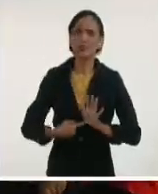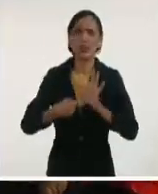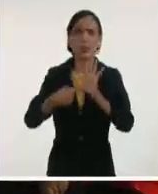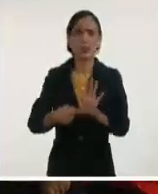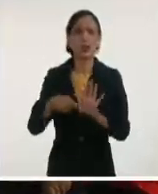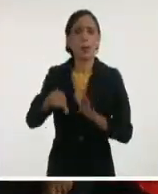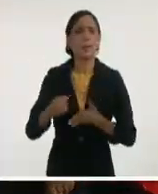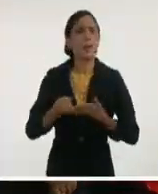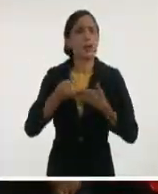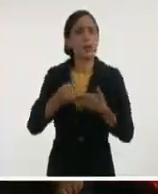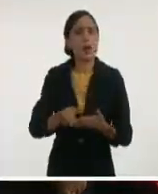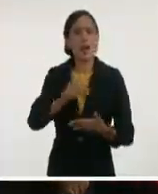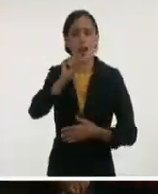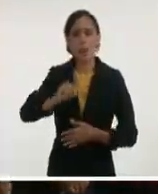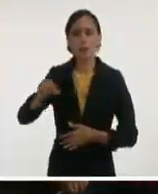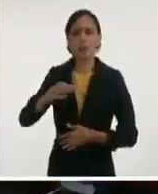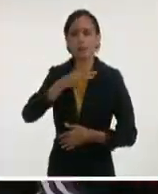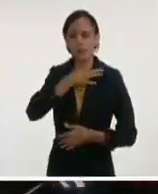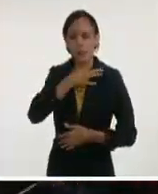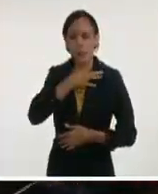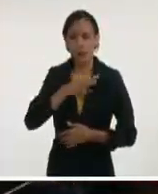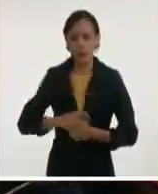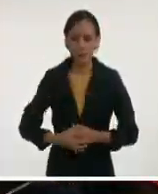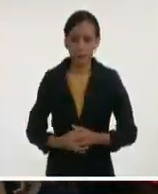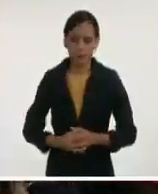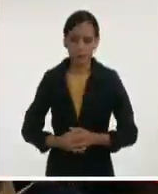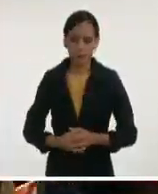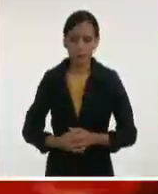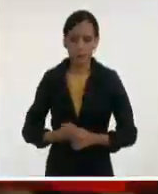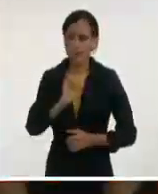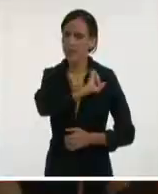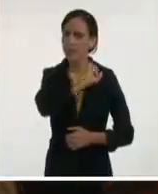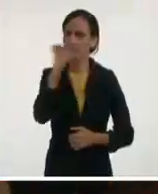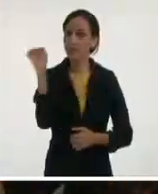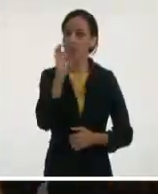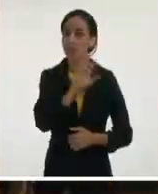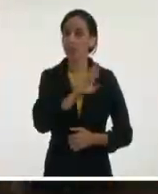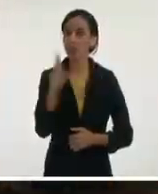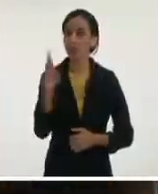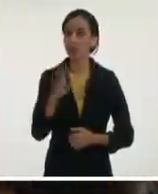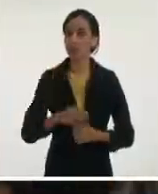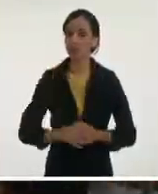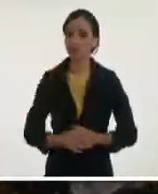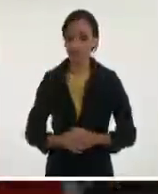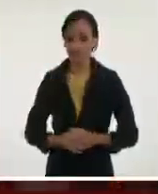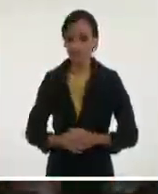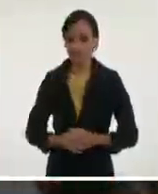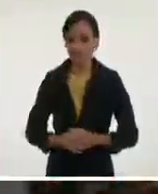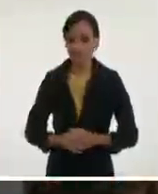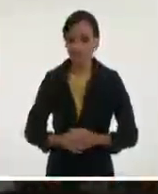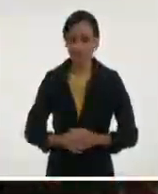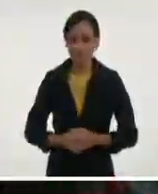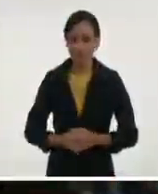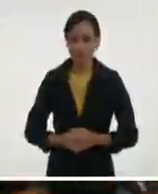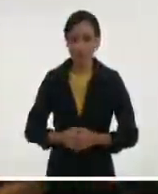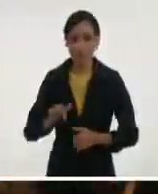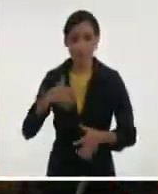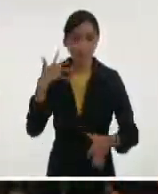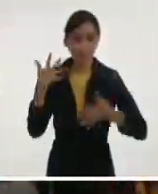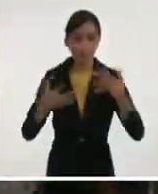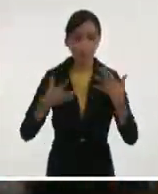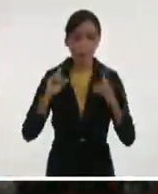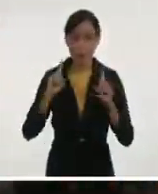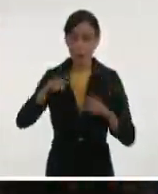los humildes y para los humildes. ¡Viva la revolución! ¡Viva! Al acto político-cultural en defensa